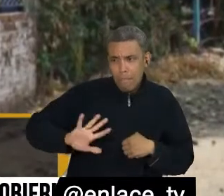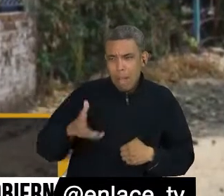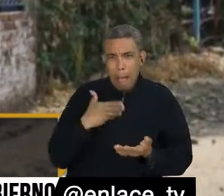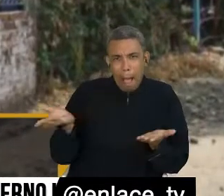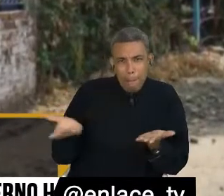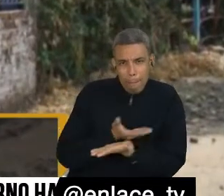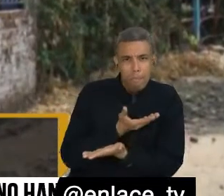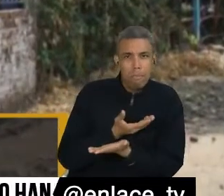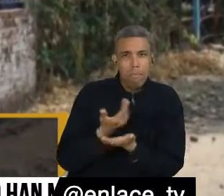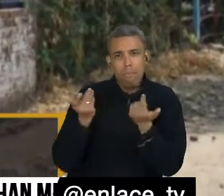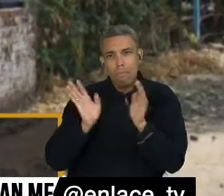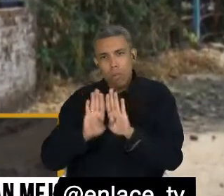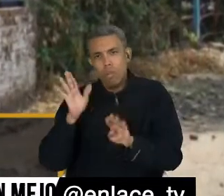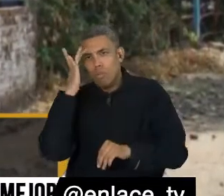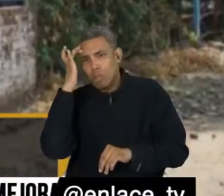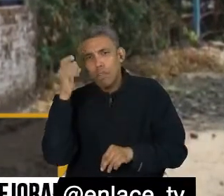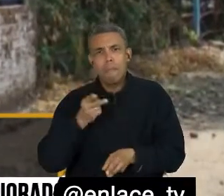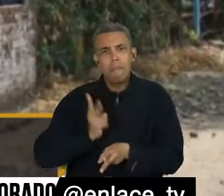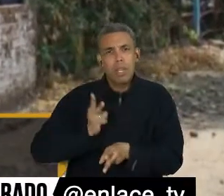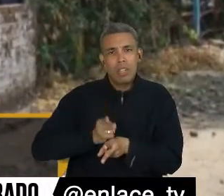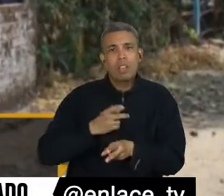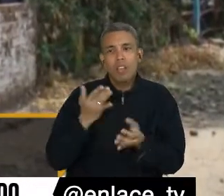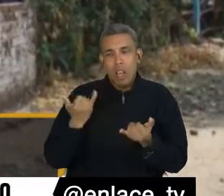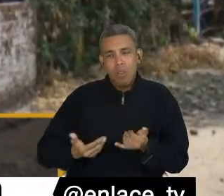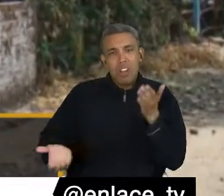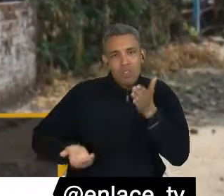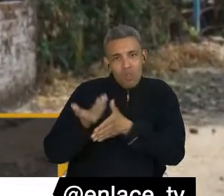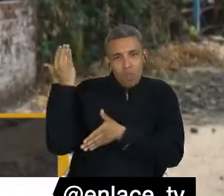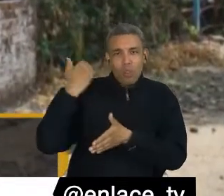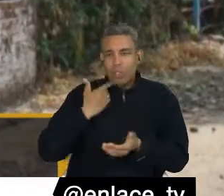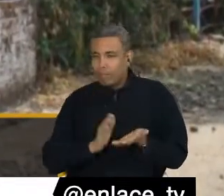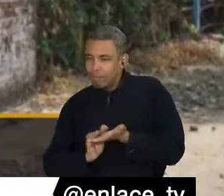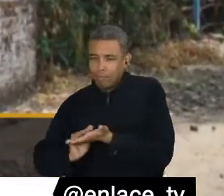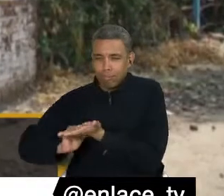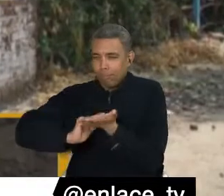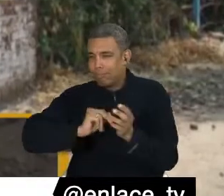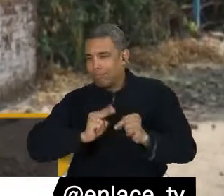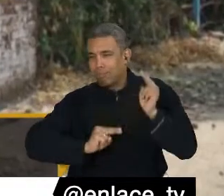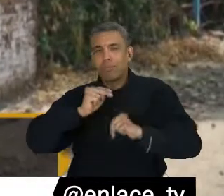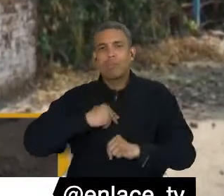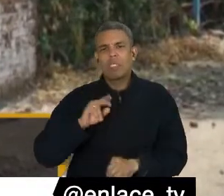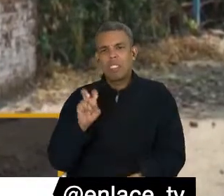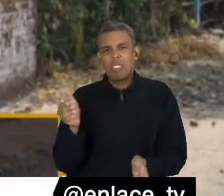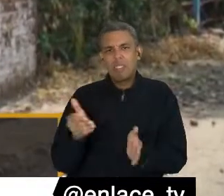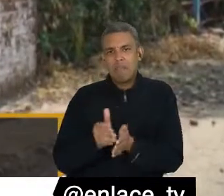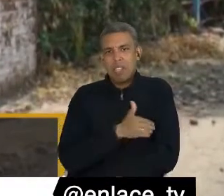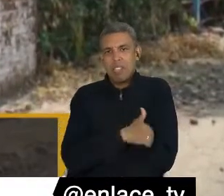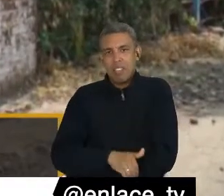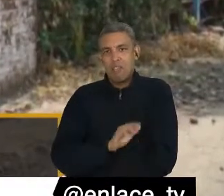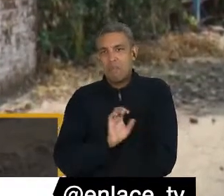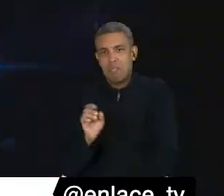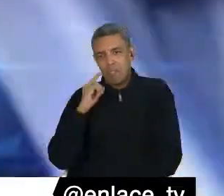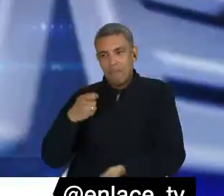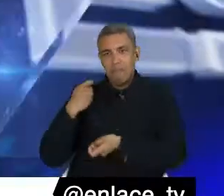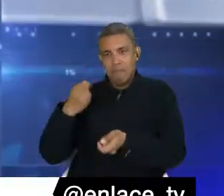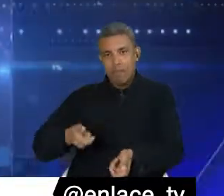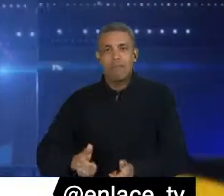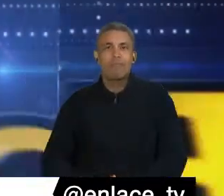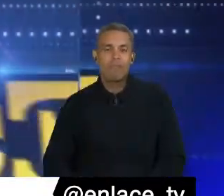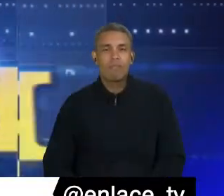parcialmente clausurada por el alto riesgo que representa para la comunidad. Más de 7.500 millones de pesos fueron adjudicados para este proyecto.